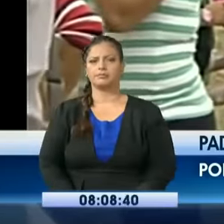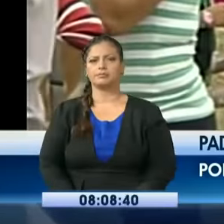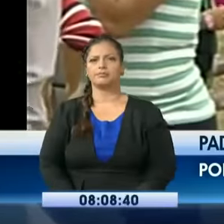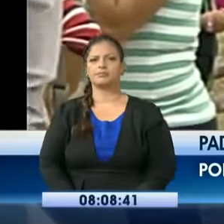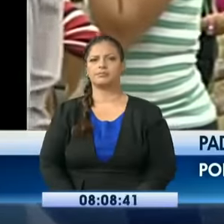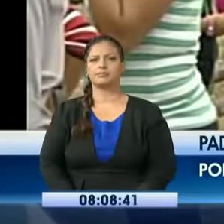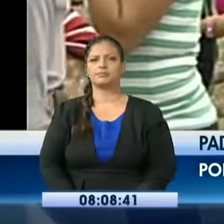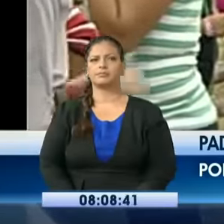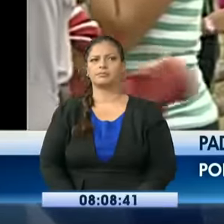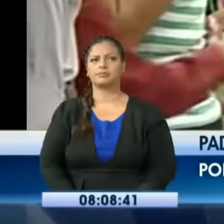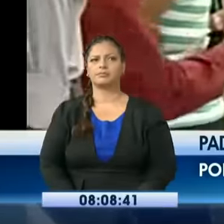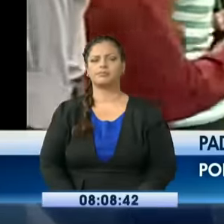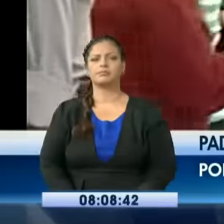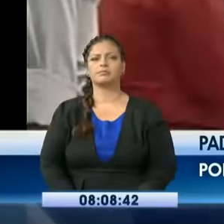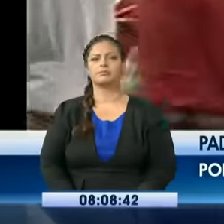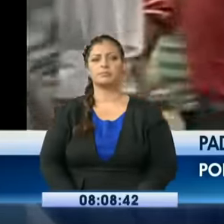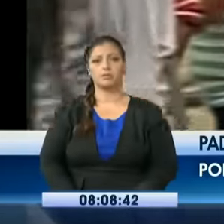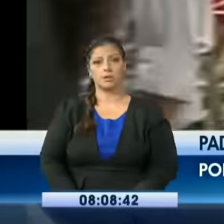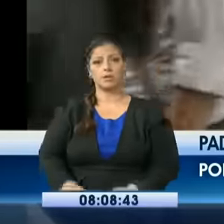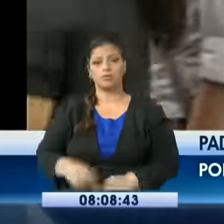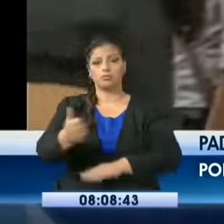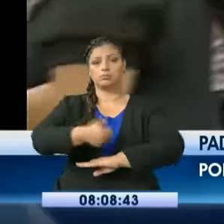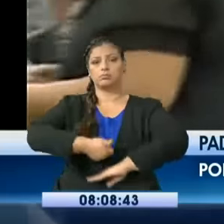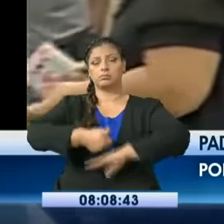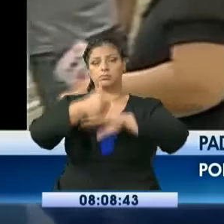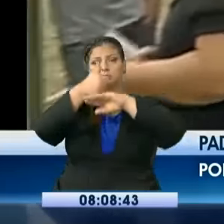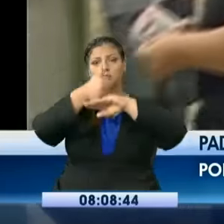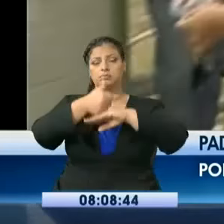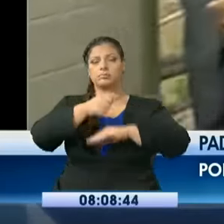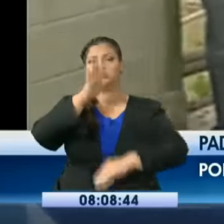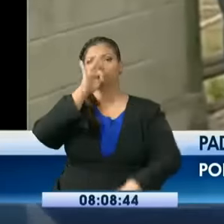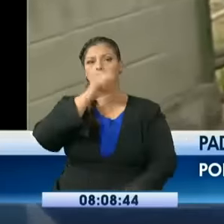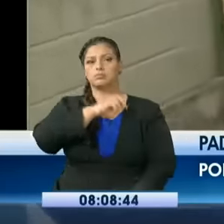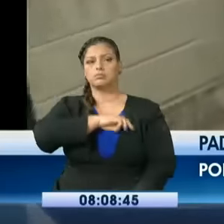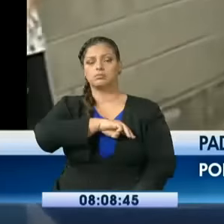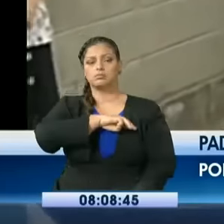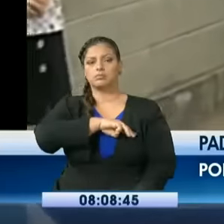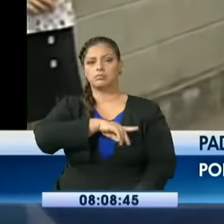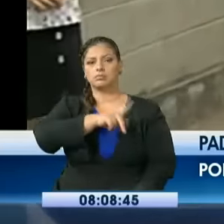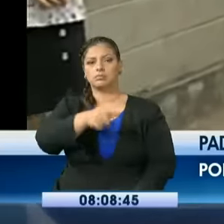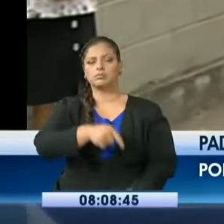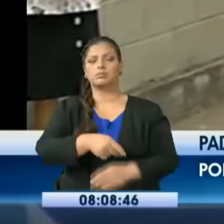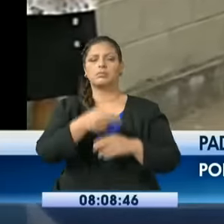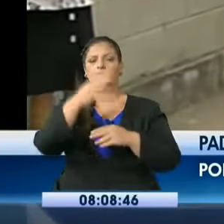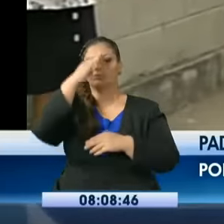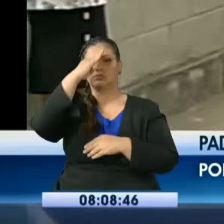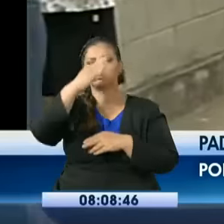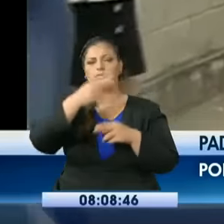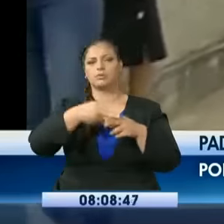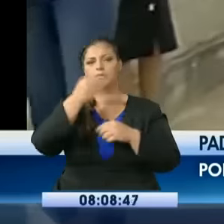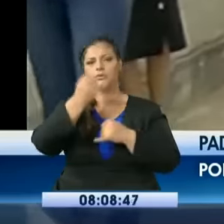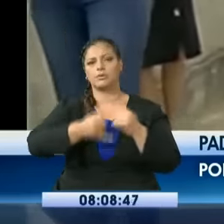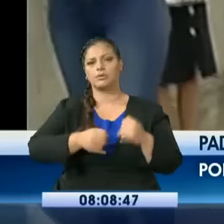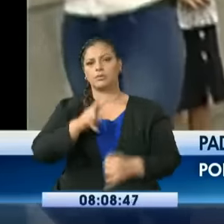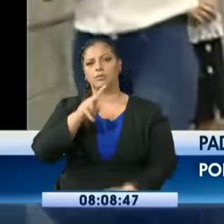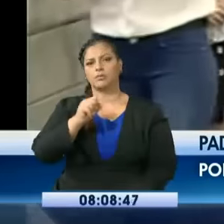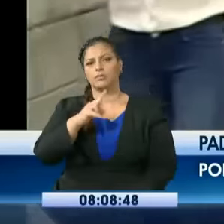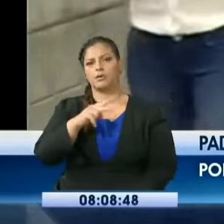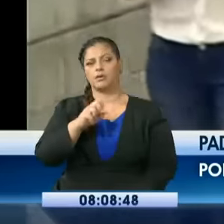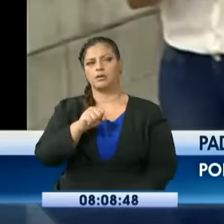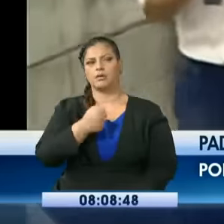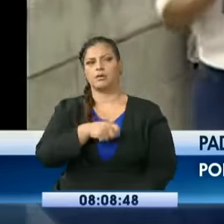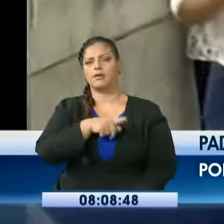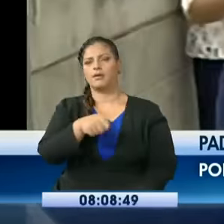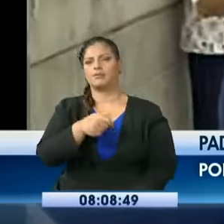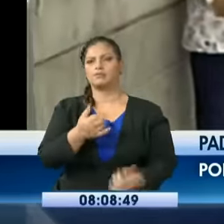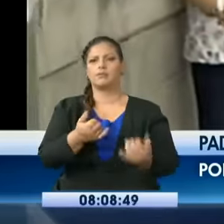También vamos a estar conversando con el coronel Vara, comandante de la Agencia de Tránsito Municipal. Él está realizando en este momento una inspección dentro